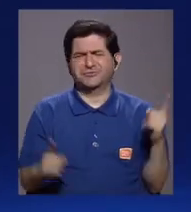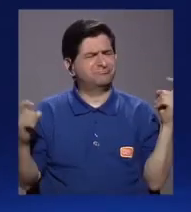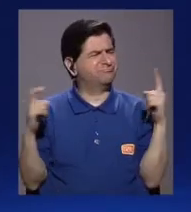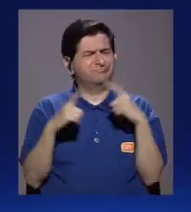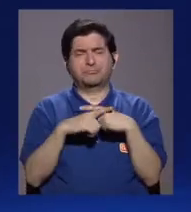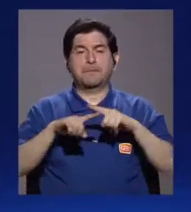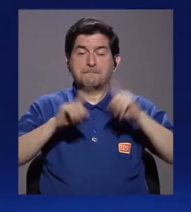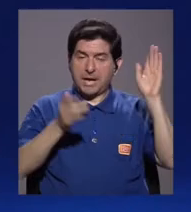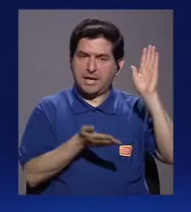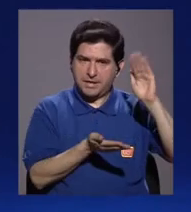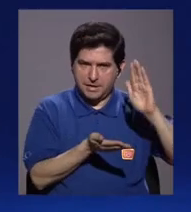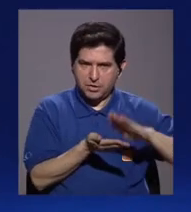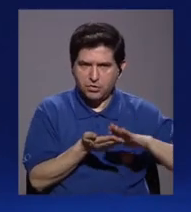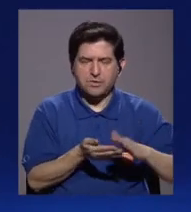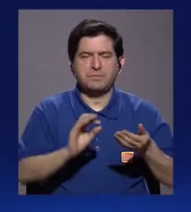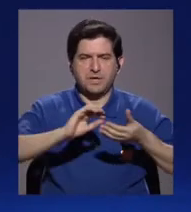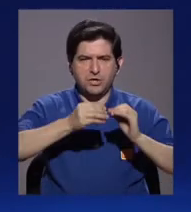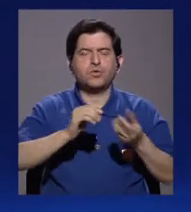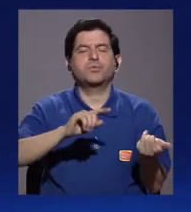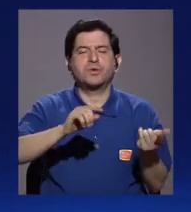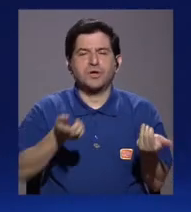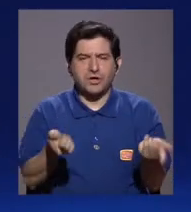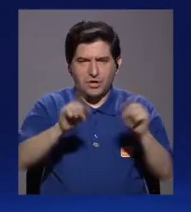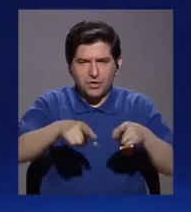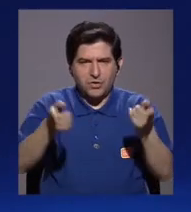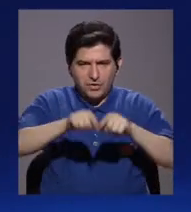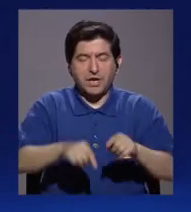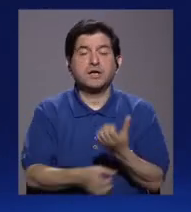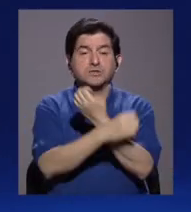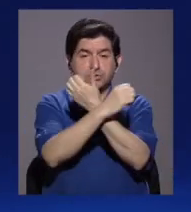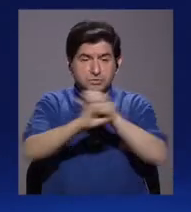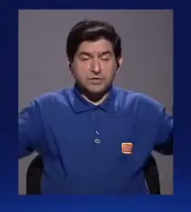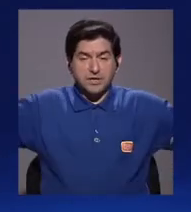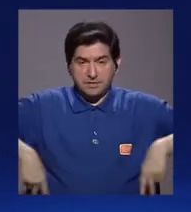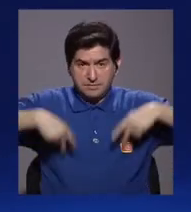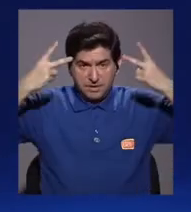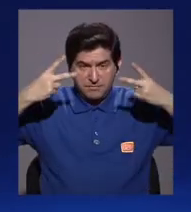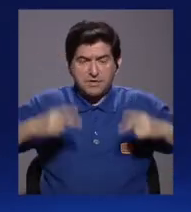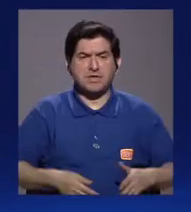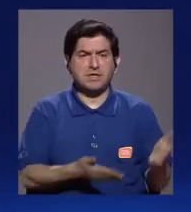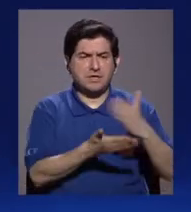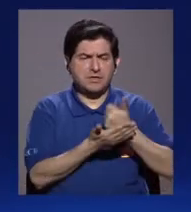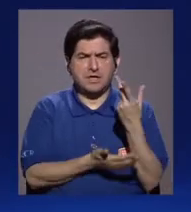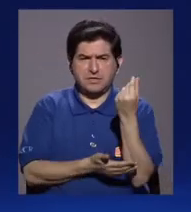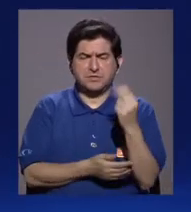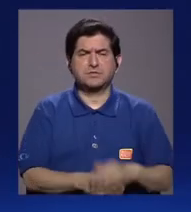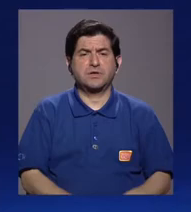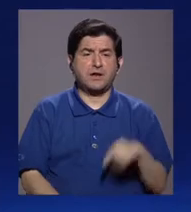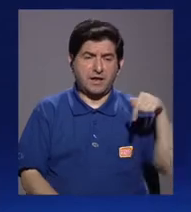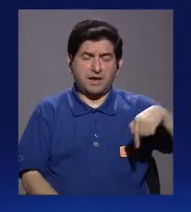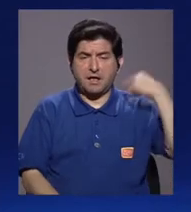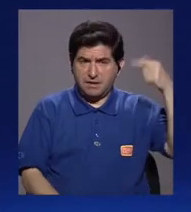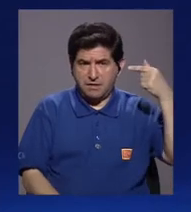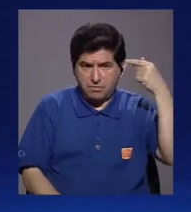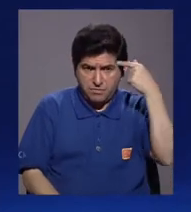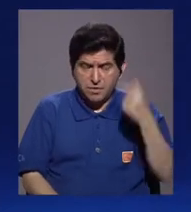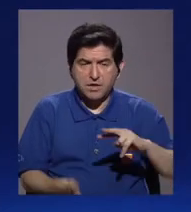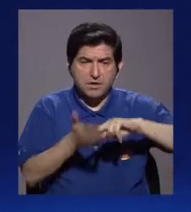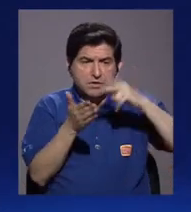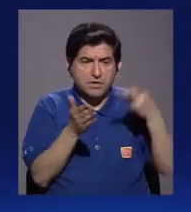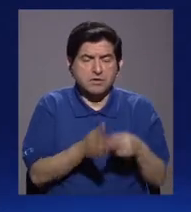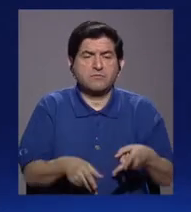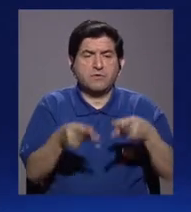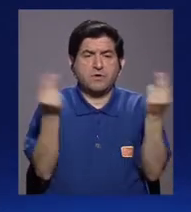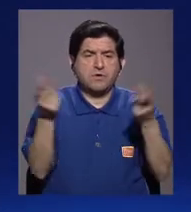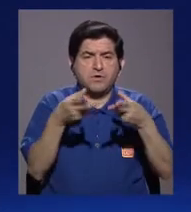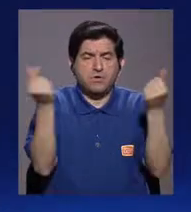los modelos matemáticos ofrecen la manera más eficiente más económica y super barata para poder hacer este tipo de de